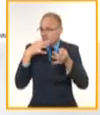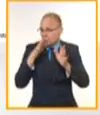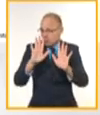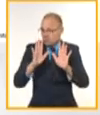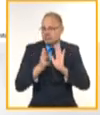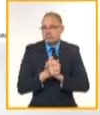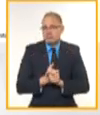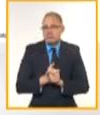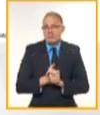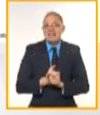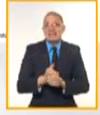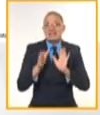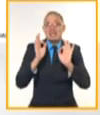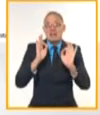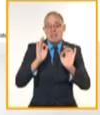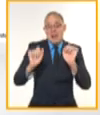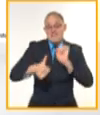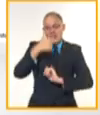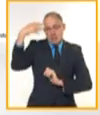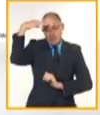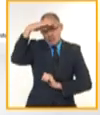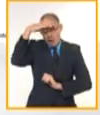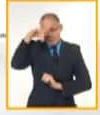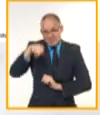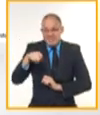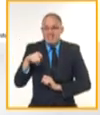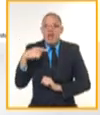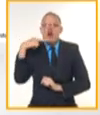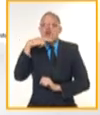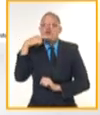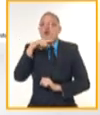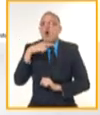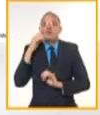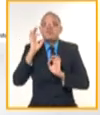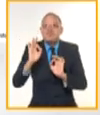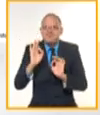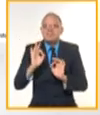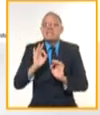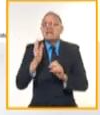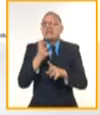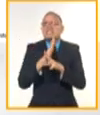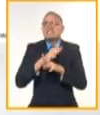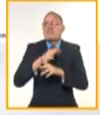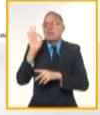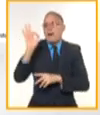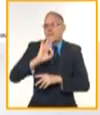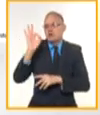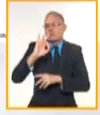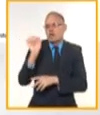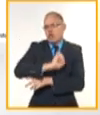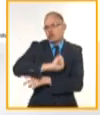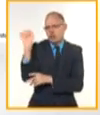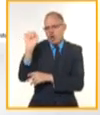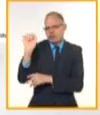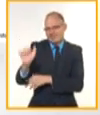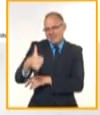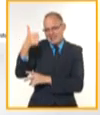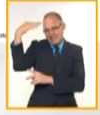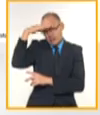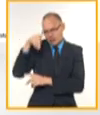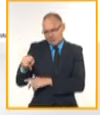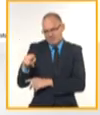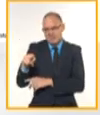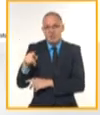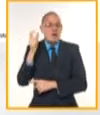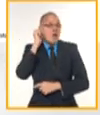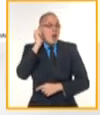Trump sacó 77 millones de votos y Kamala Harris sacó 75 millones de votos.